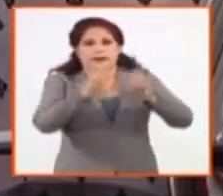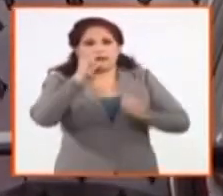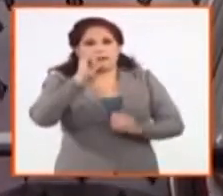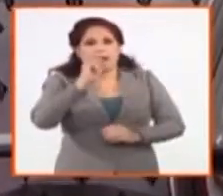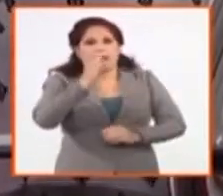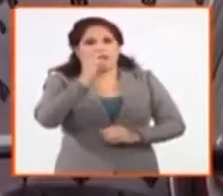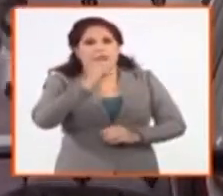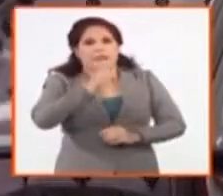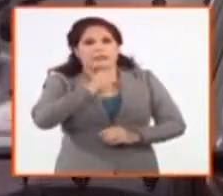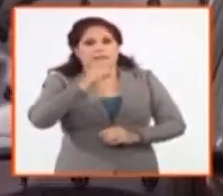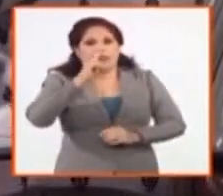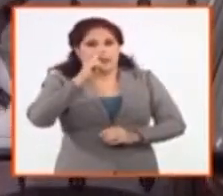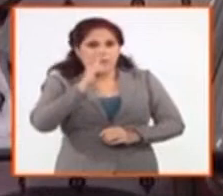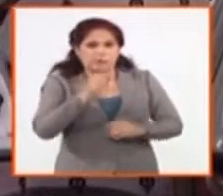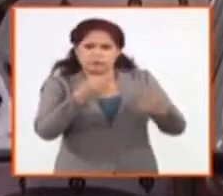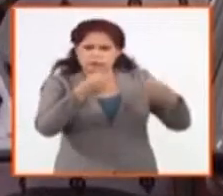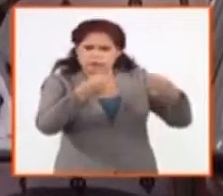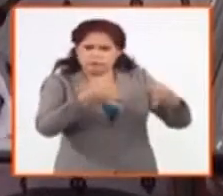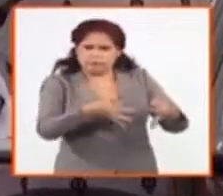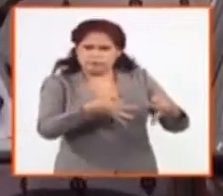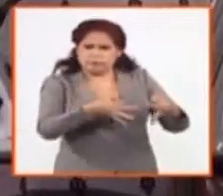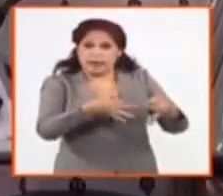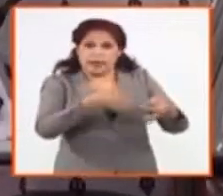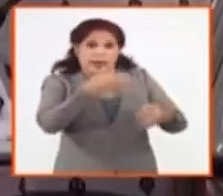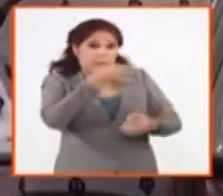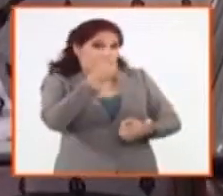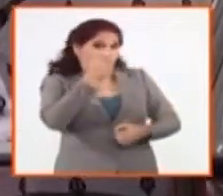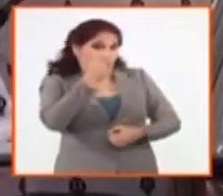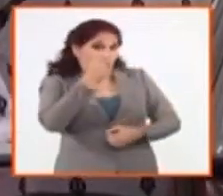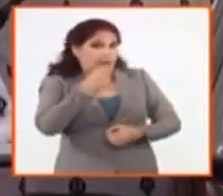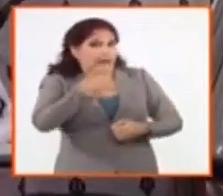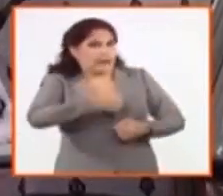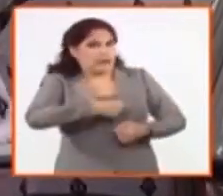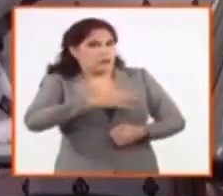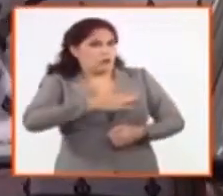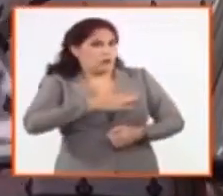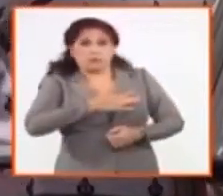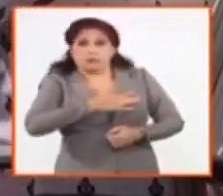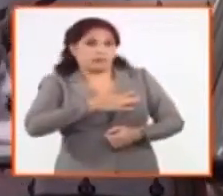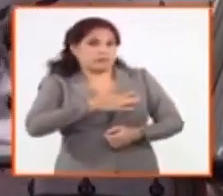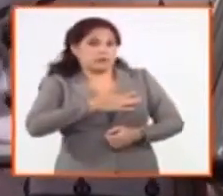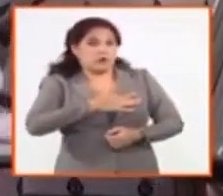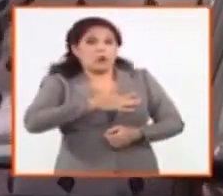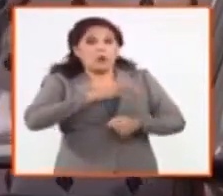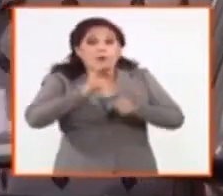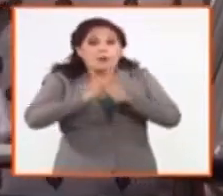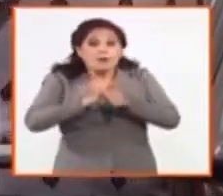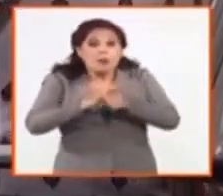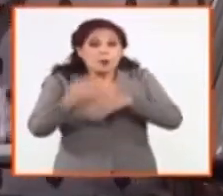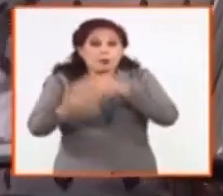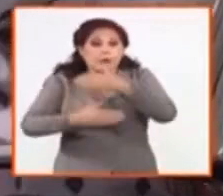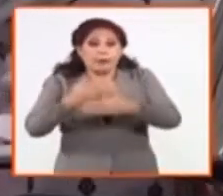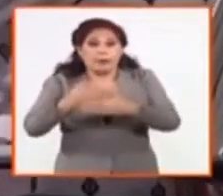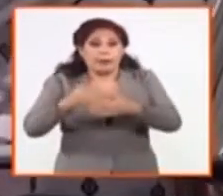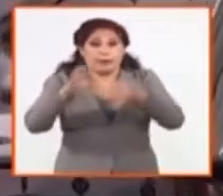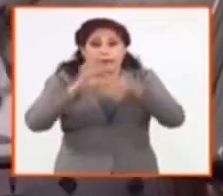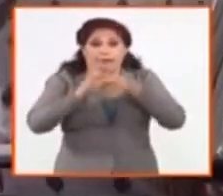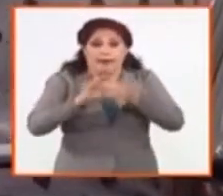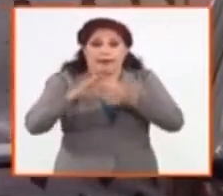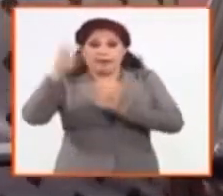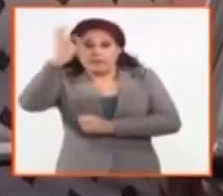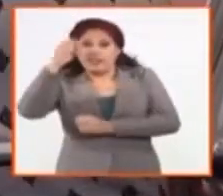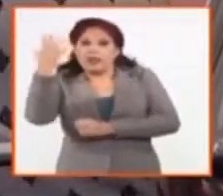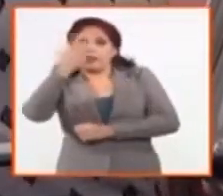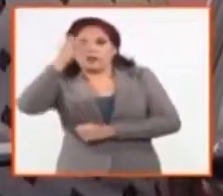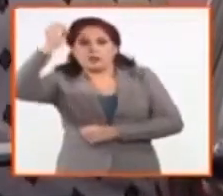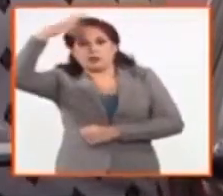de esta decisión, que como bien decía Enrique, no fue su decisión, la ruta fue marcada por Trump, pero bueno, le cayó en las manos. Sí, yo quería